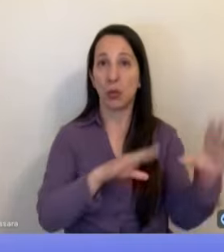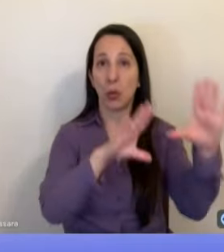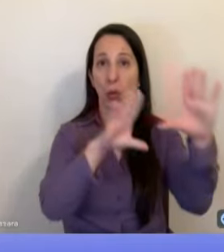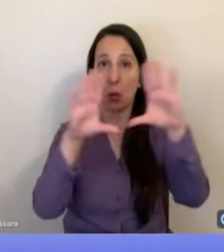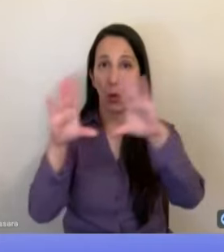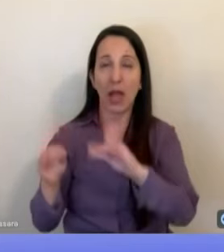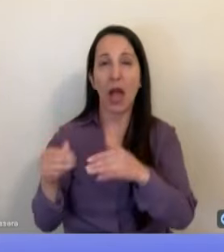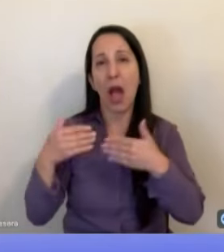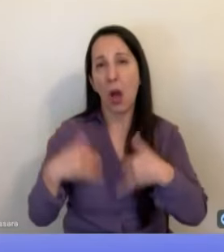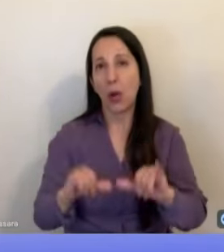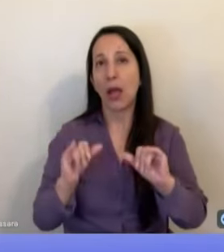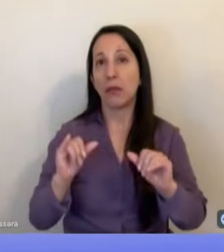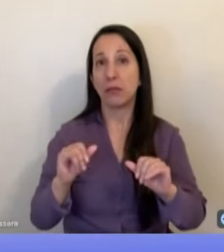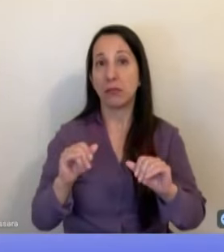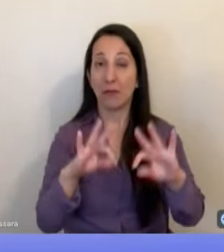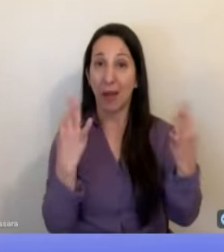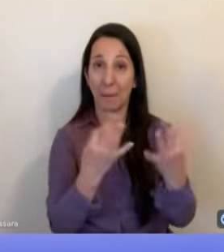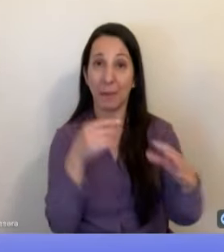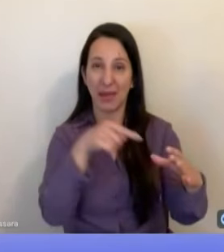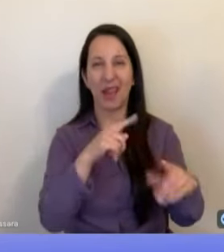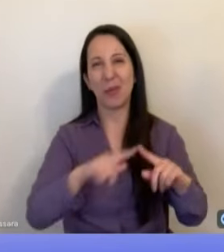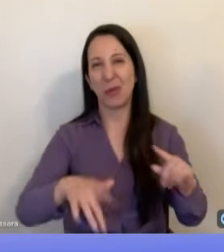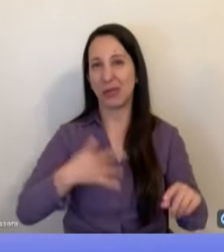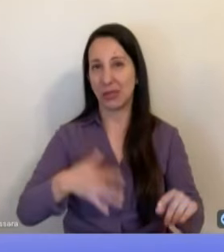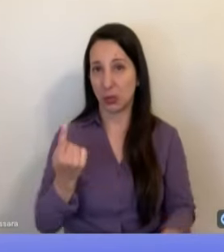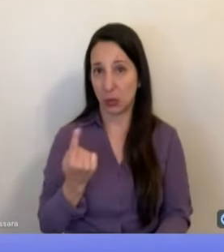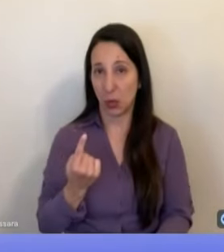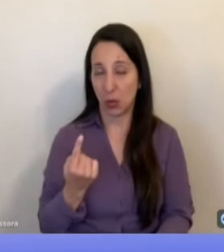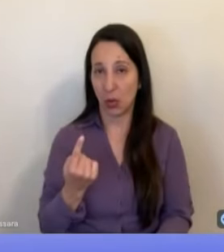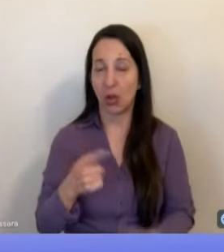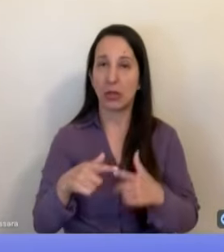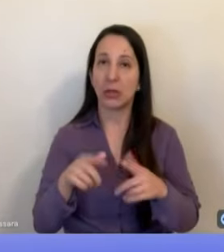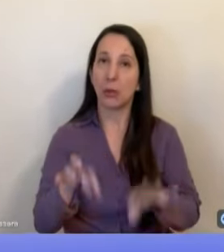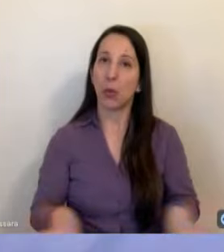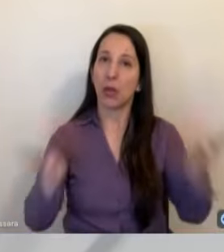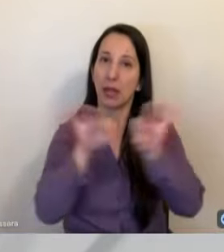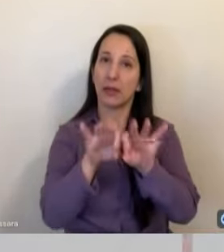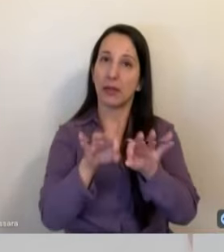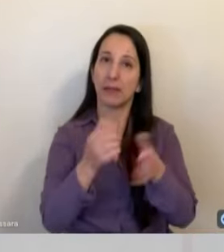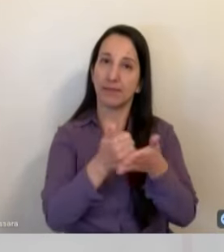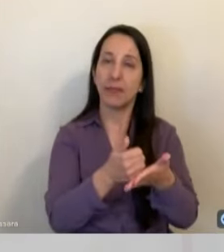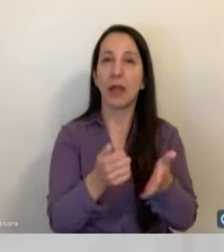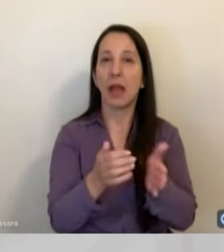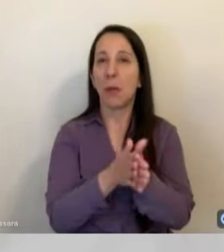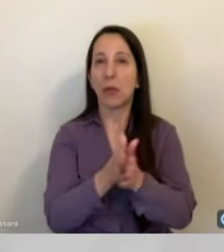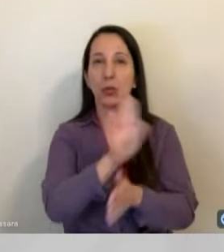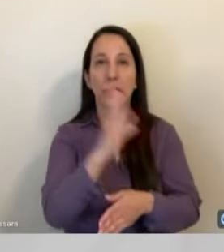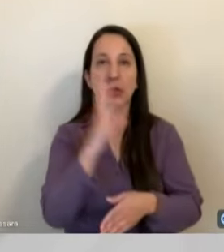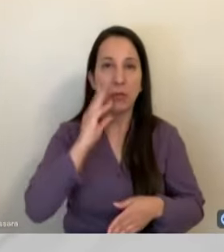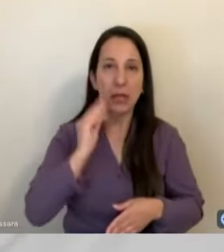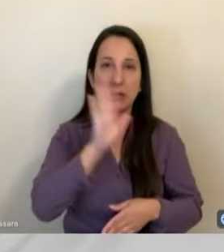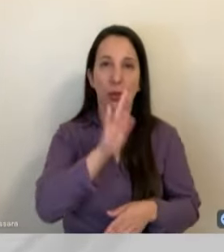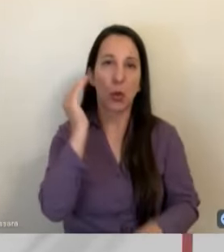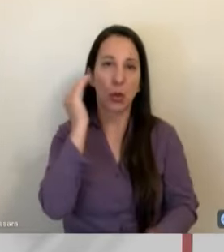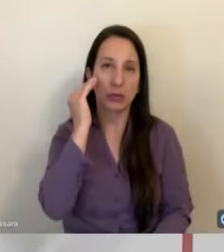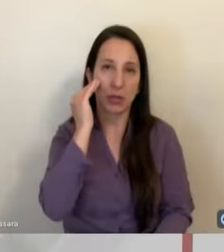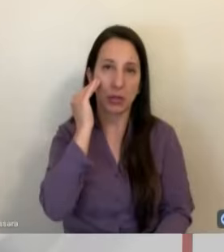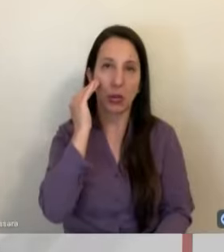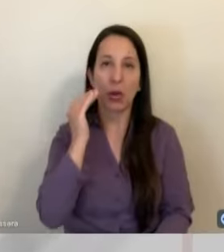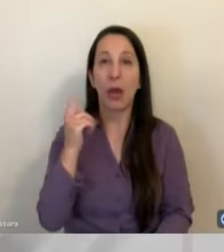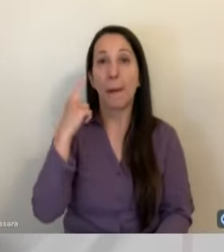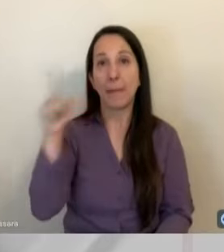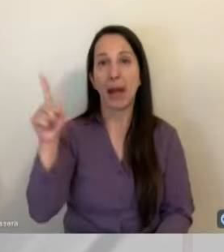familia, pasan el día solos. Entonces, es necesario aprovechar eso. Vamos a aprovechar además su experiencia, su conocimiento, para impulsar